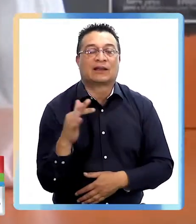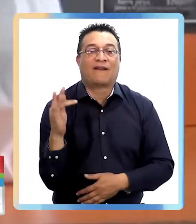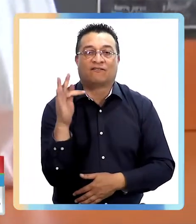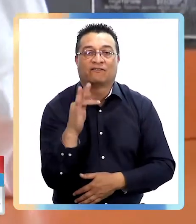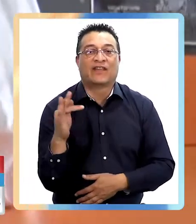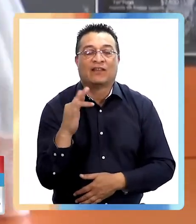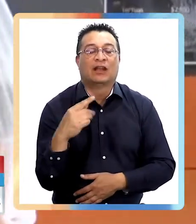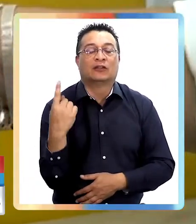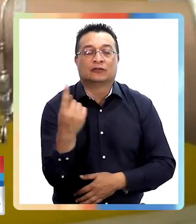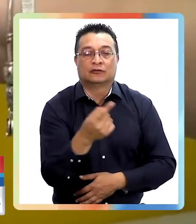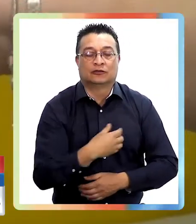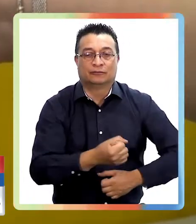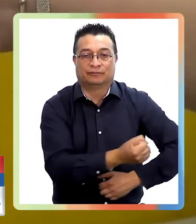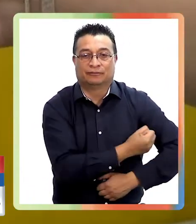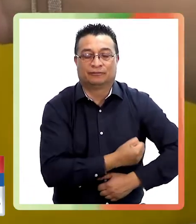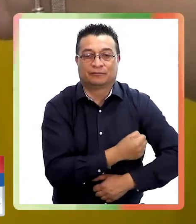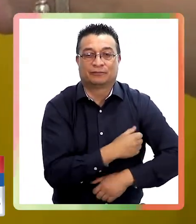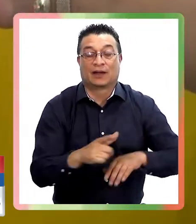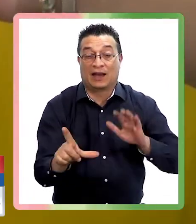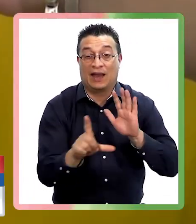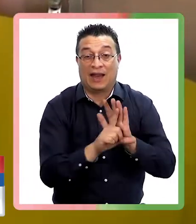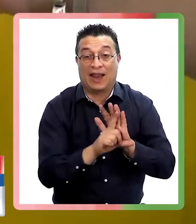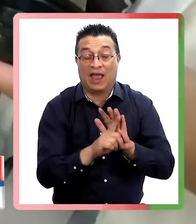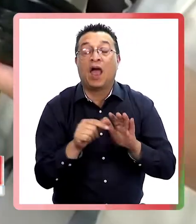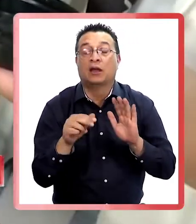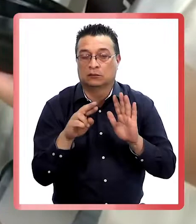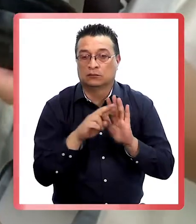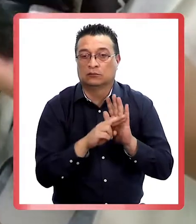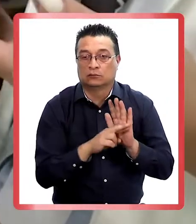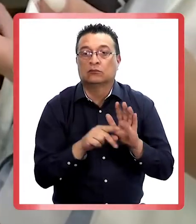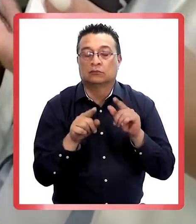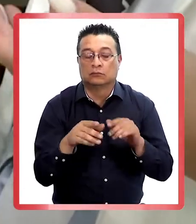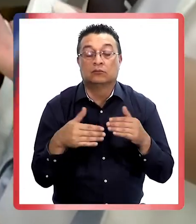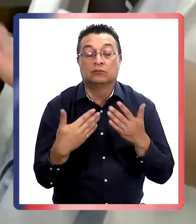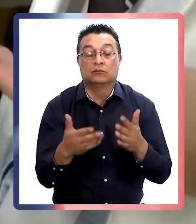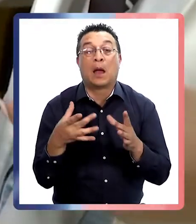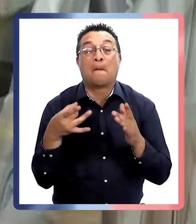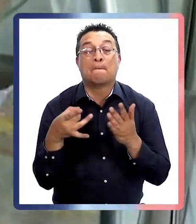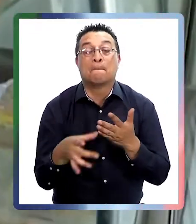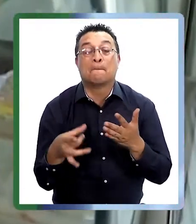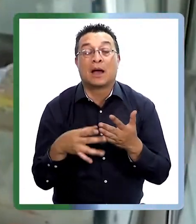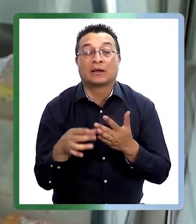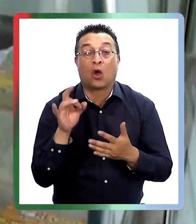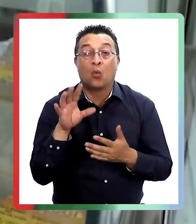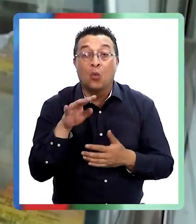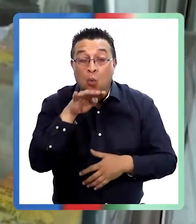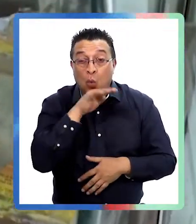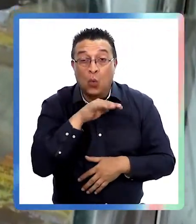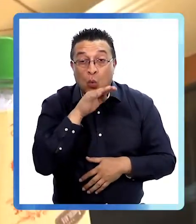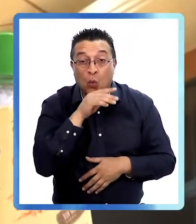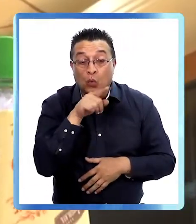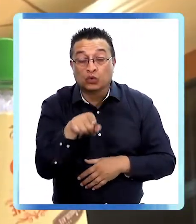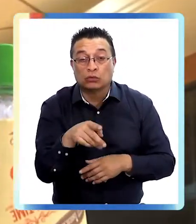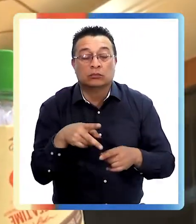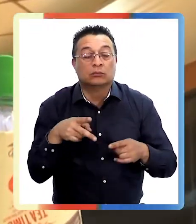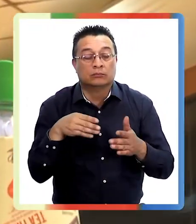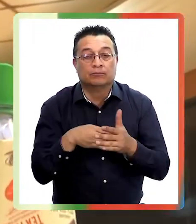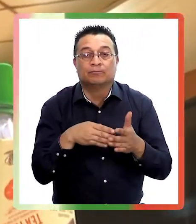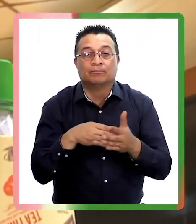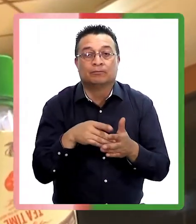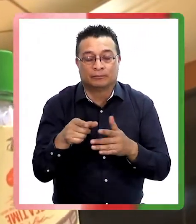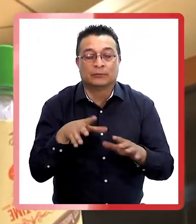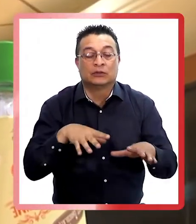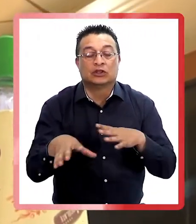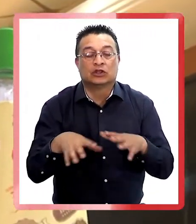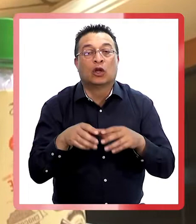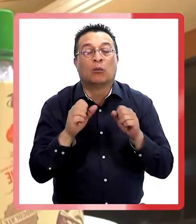febrero para el sector gastronómico. La ley que regula la entrega de plásticos de un solo uso, limitando los materiales